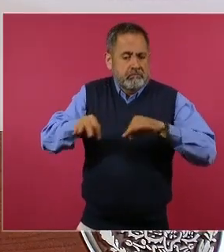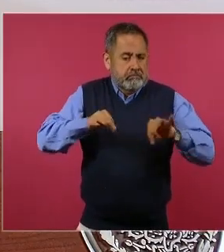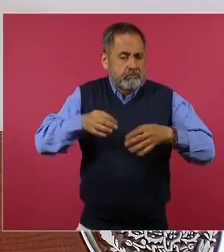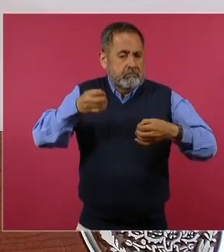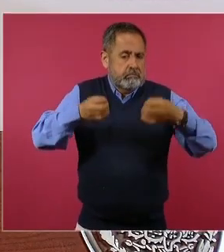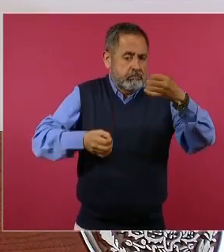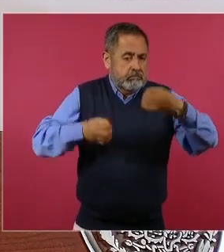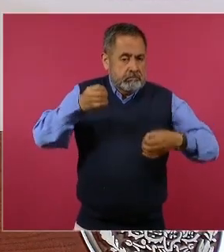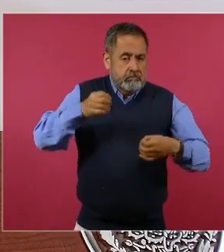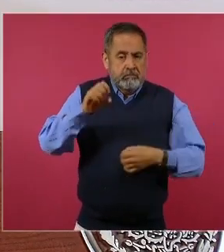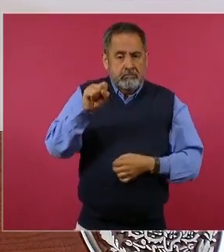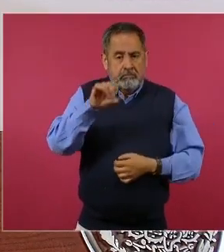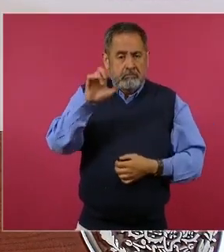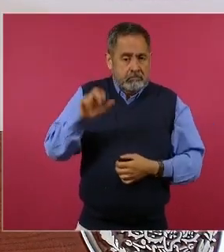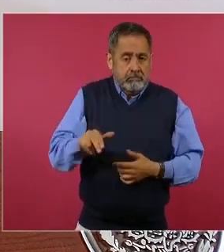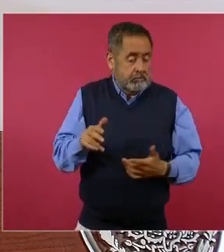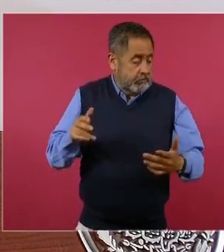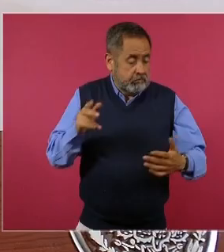y